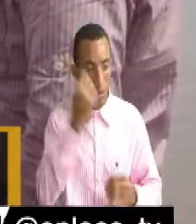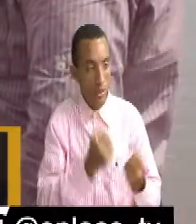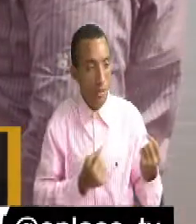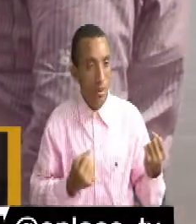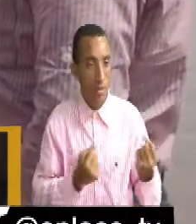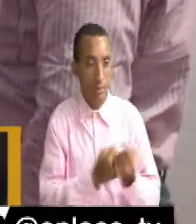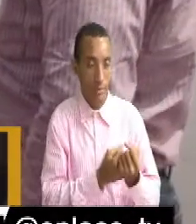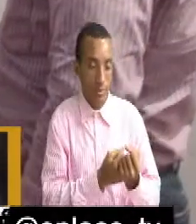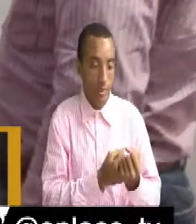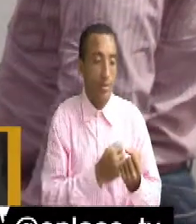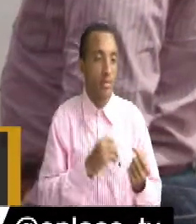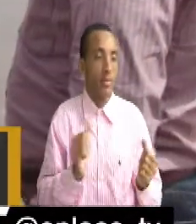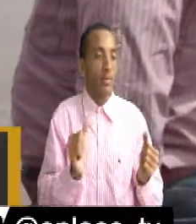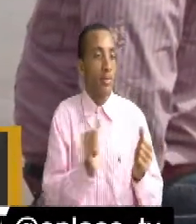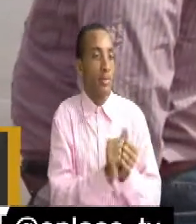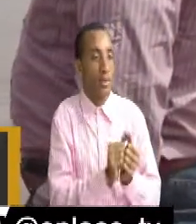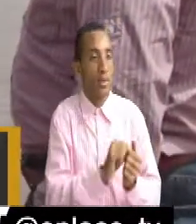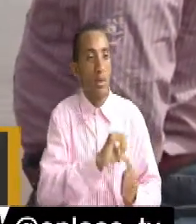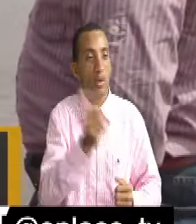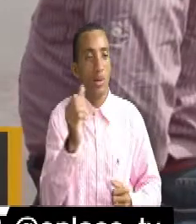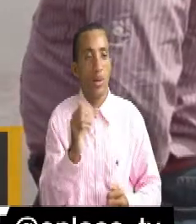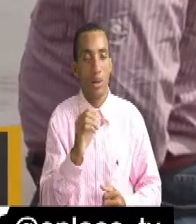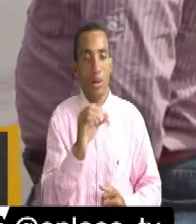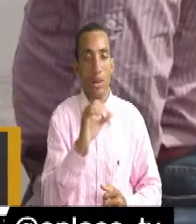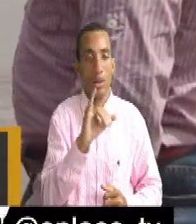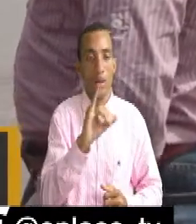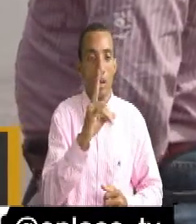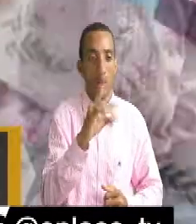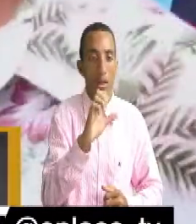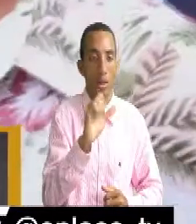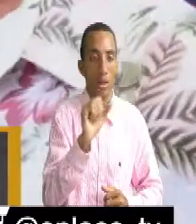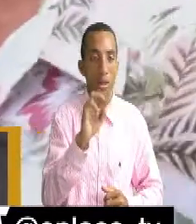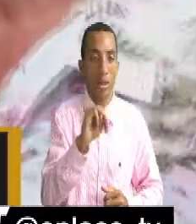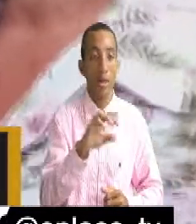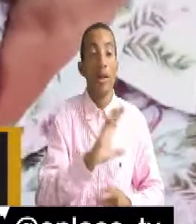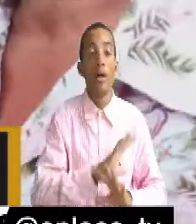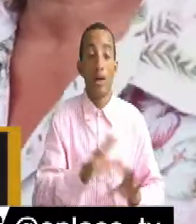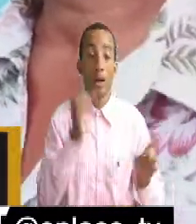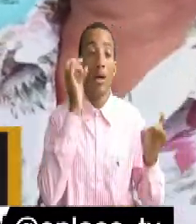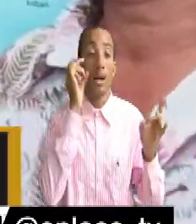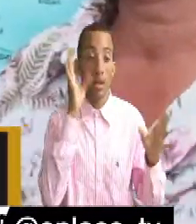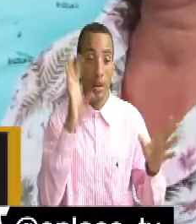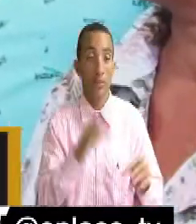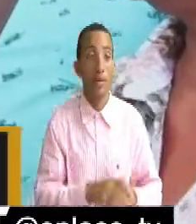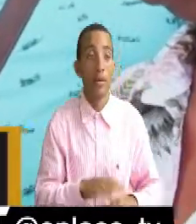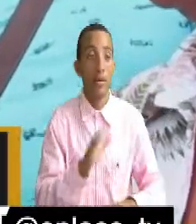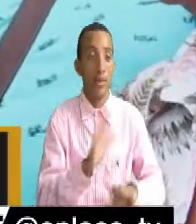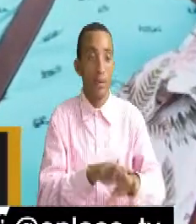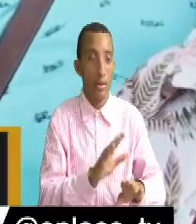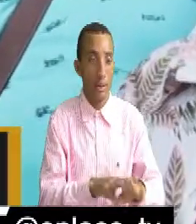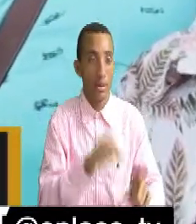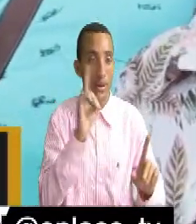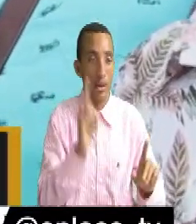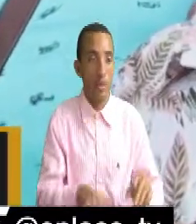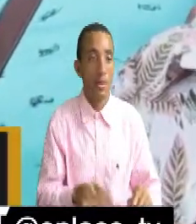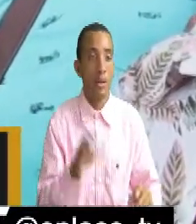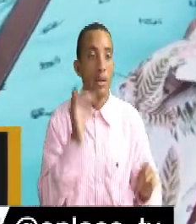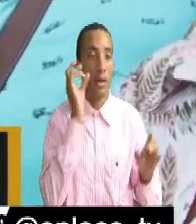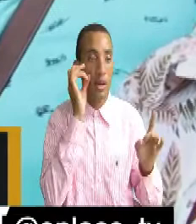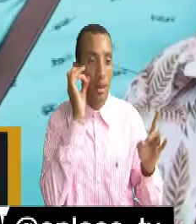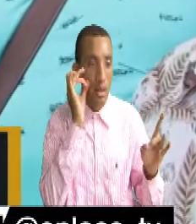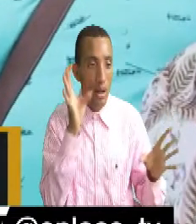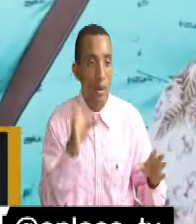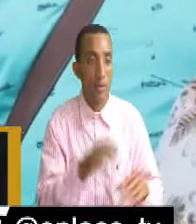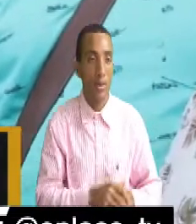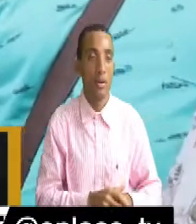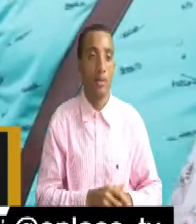luego de que el IDEAM decretara en Barranca Bermeja la alerta roja. Es que hay una medida de alerta roja que